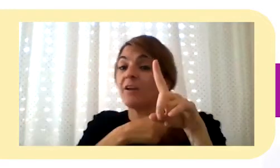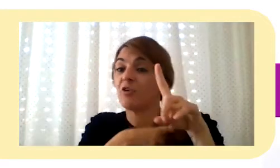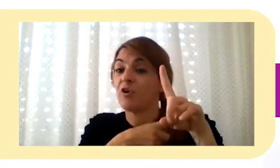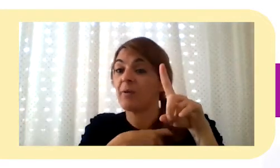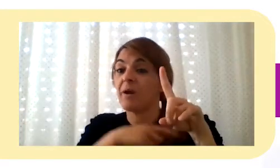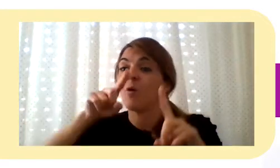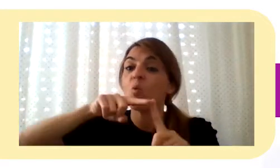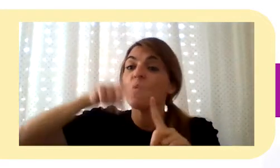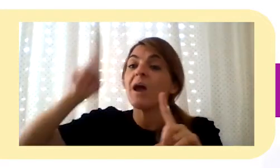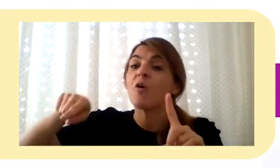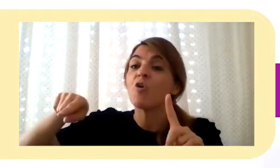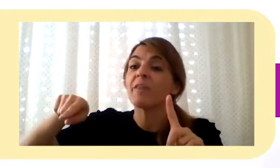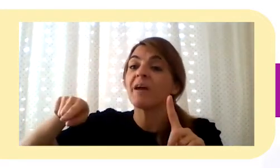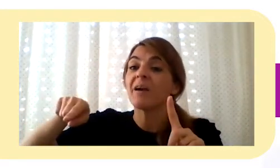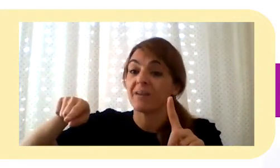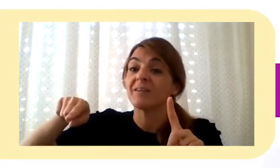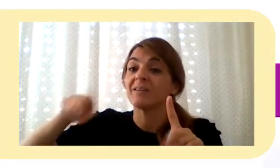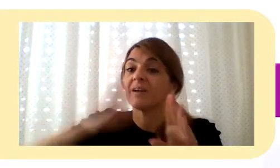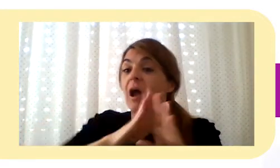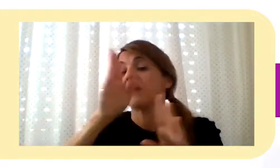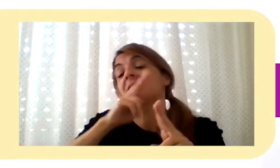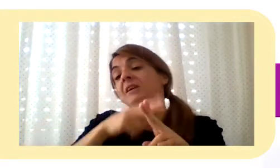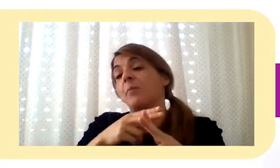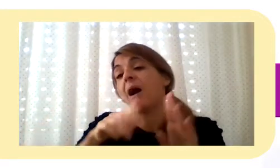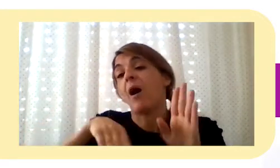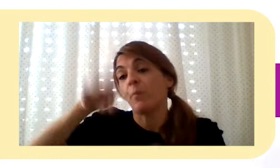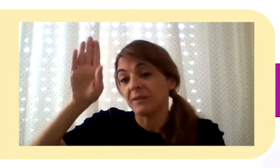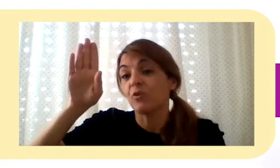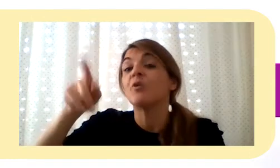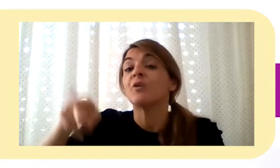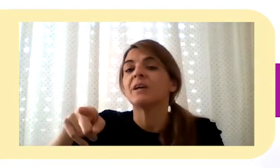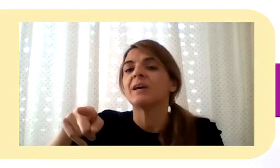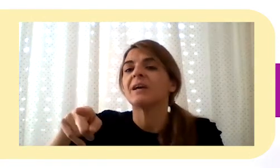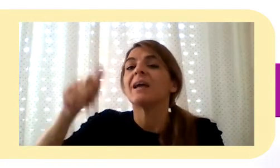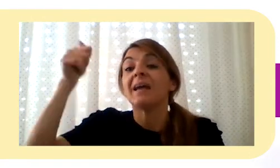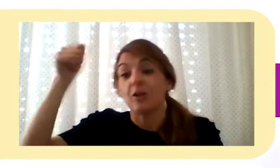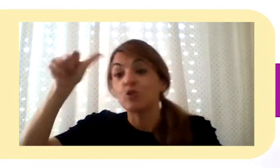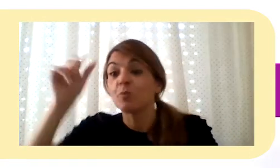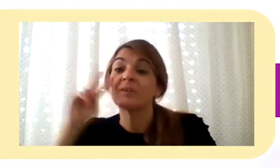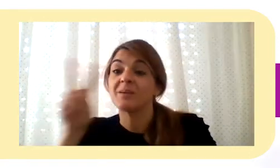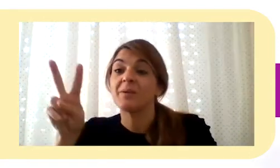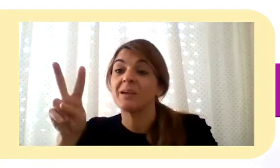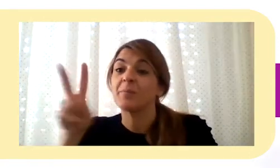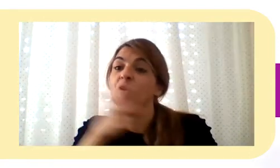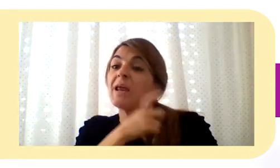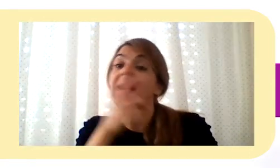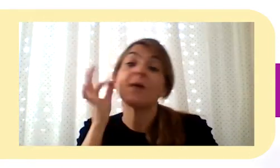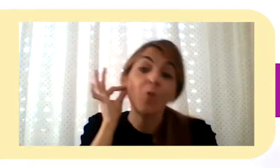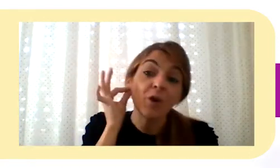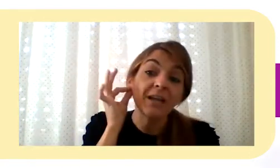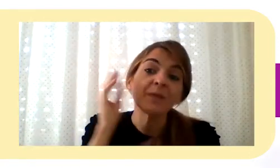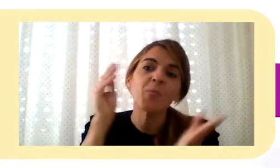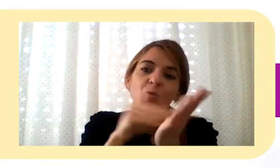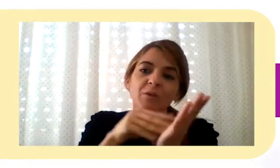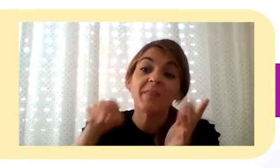del infarto, que se llama segmento ST en los hombres, pero en las mujeres muy a menudo no sube esta onda. Con